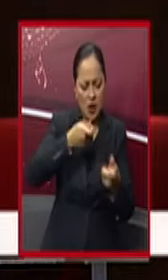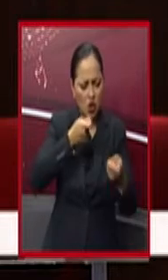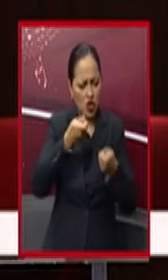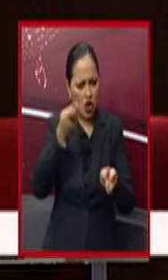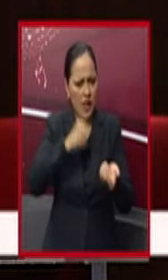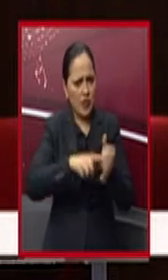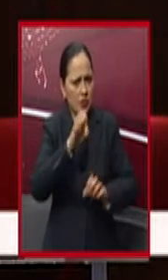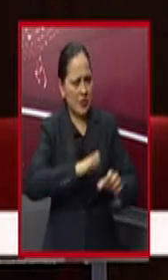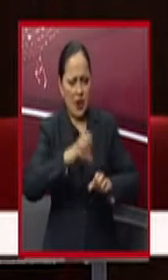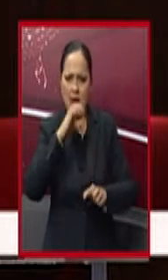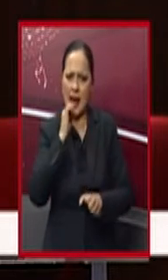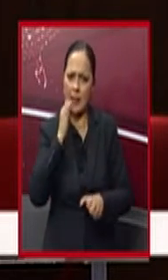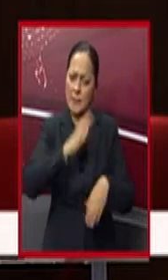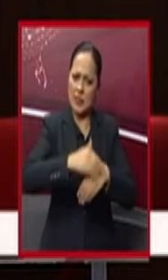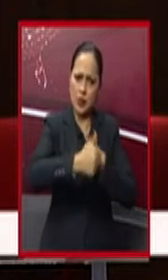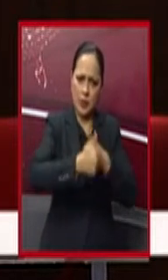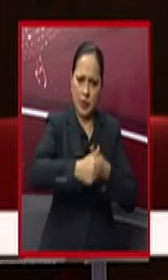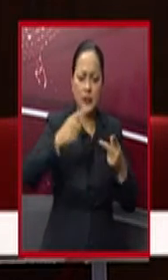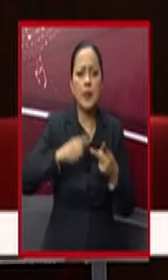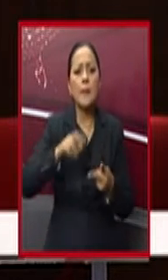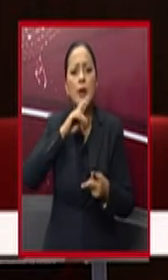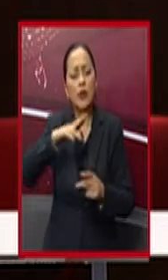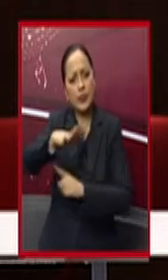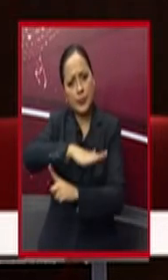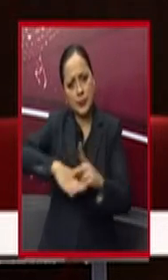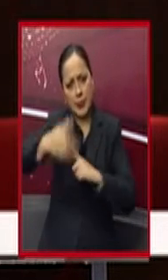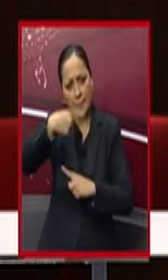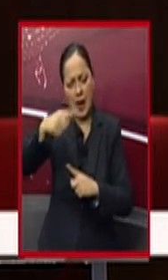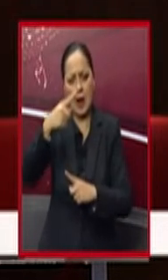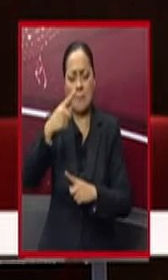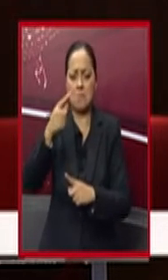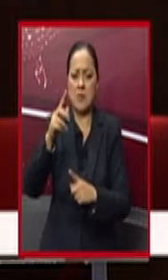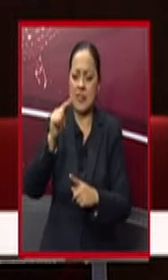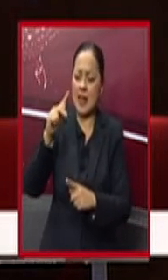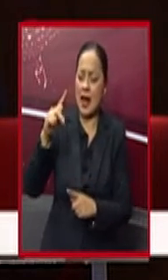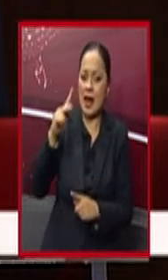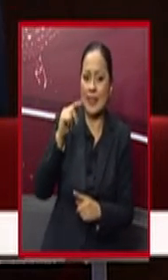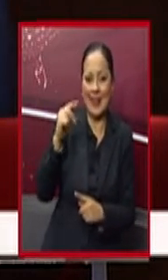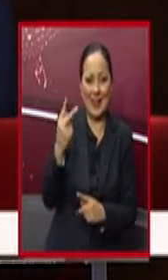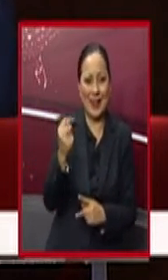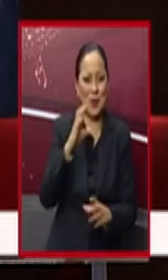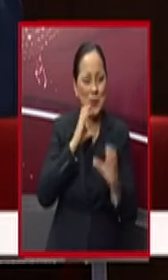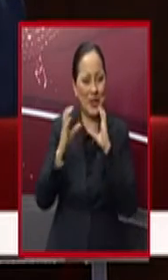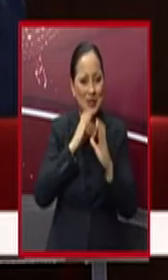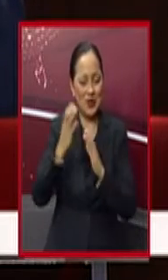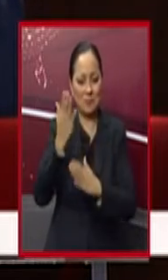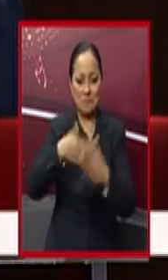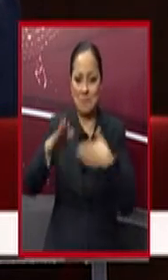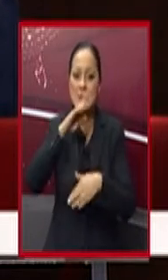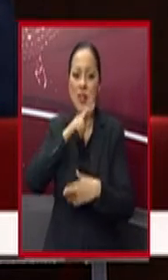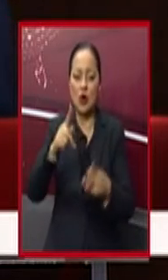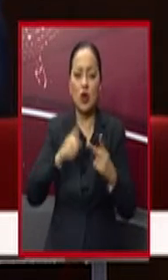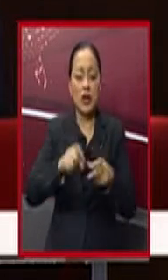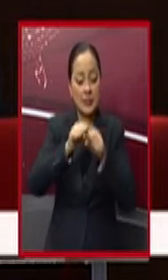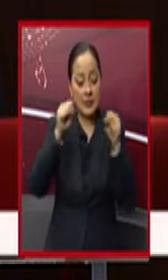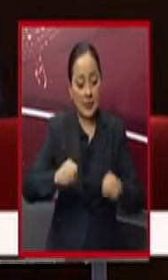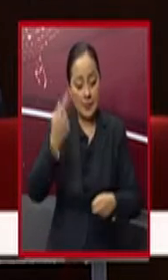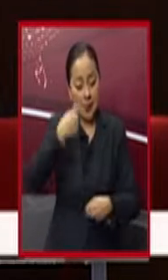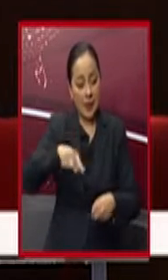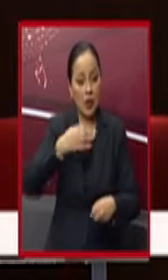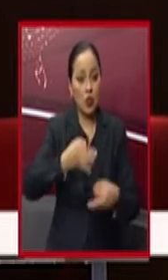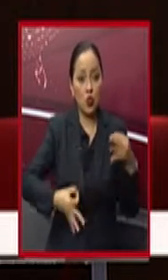mayor competencia, mejores condiciones para el desarrollo de las telecomunicaciones, un sistema de justicia